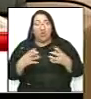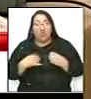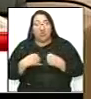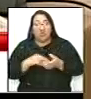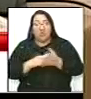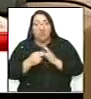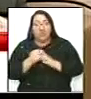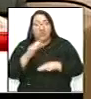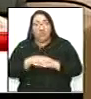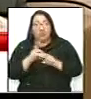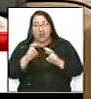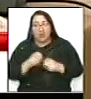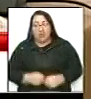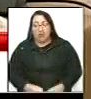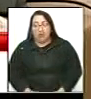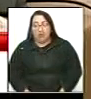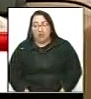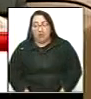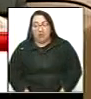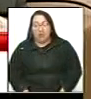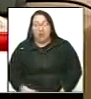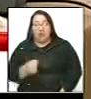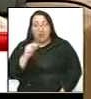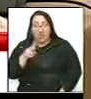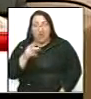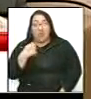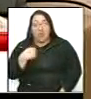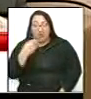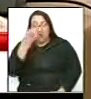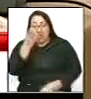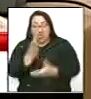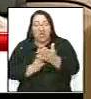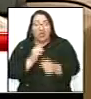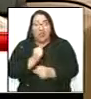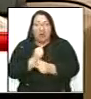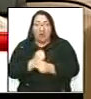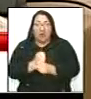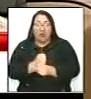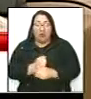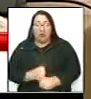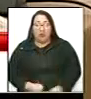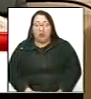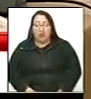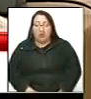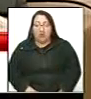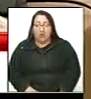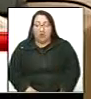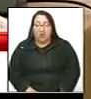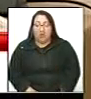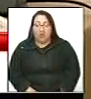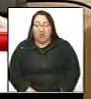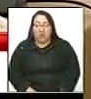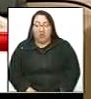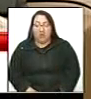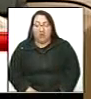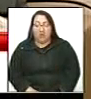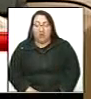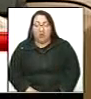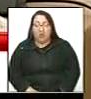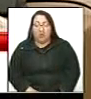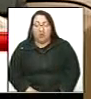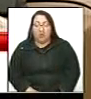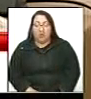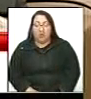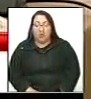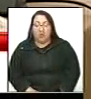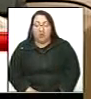posición respecto a ello, a efectos de determinar y tener una línea de trabajo y para que uniforme en tal sentido de que